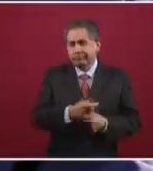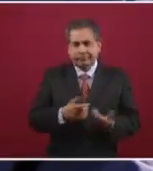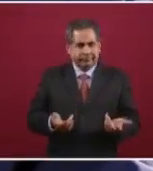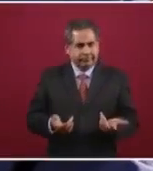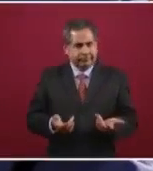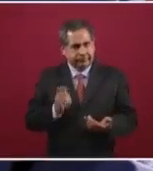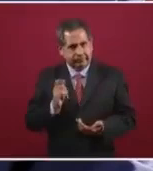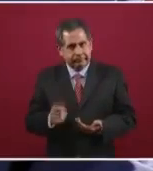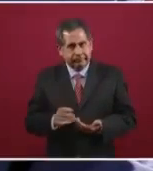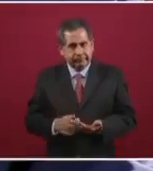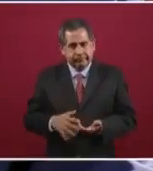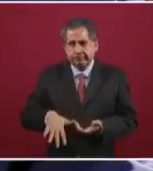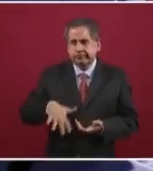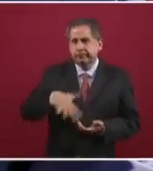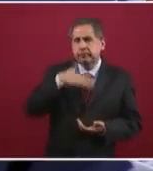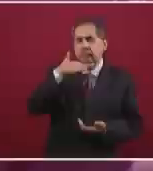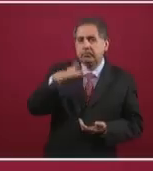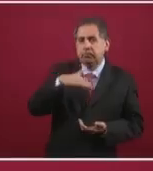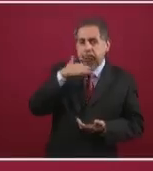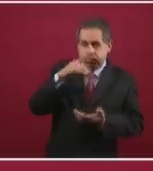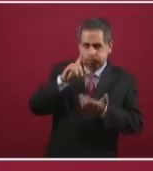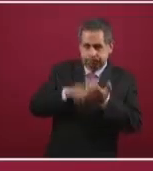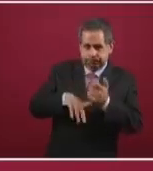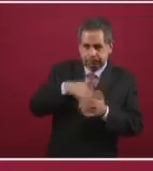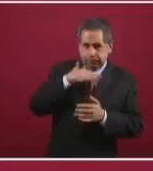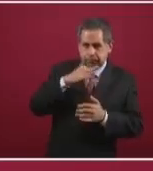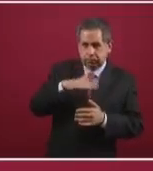todo por corrupción.